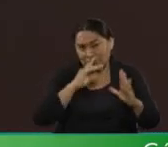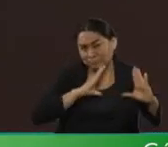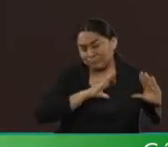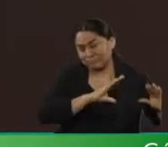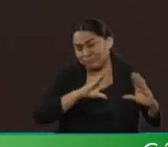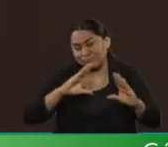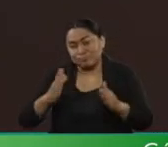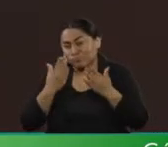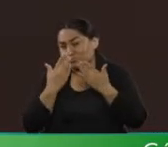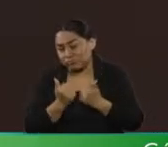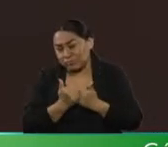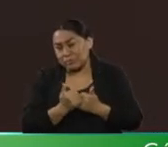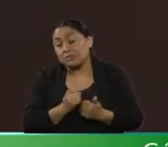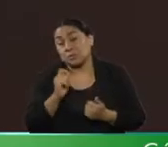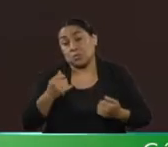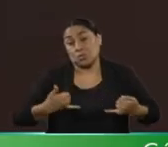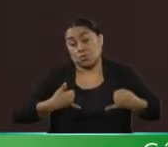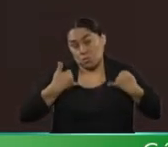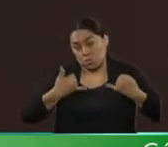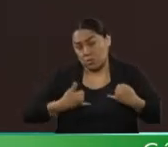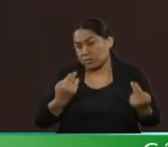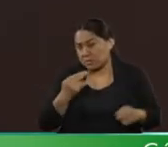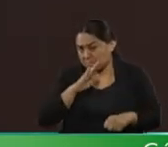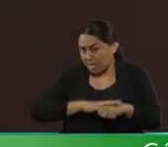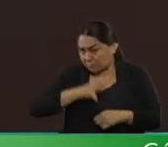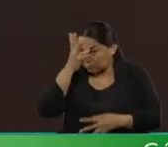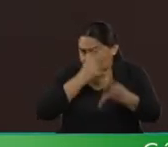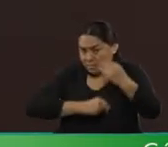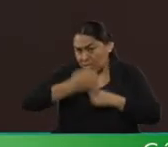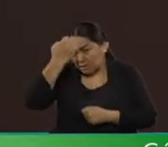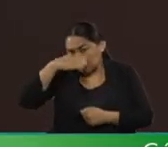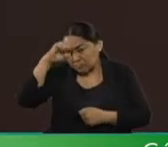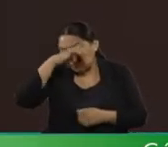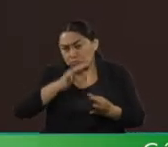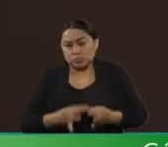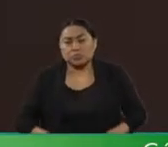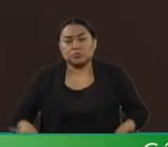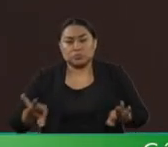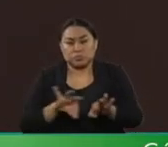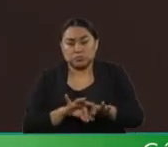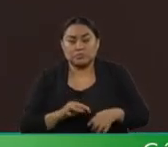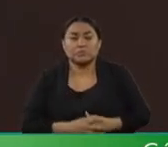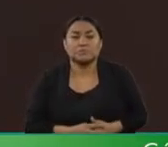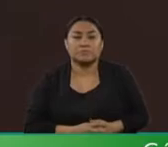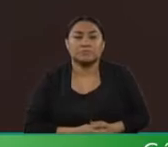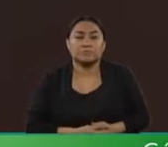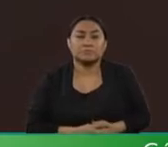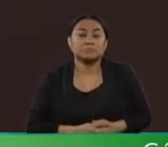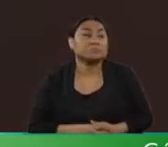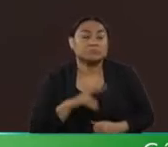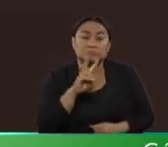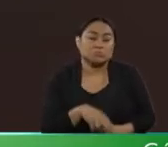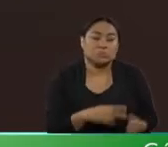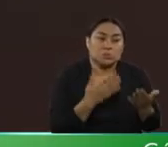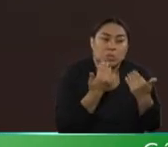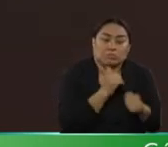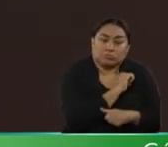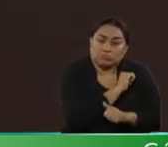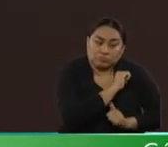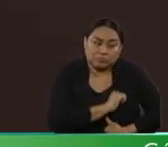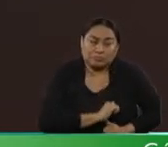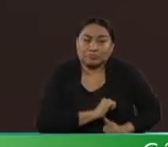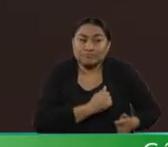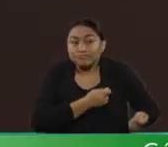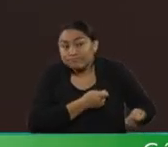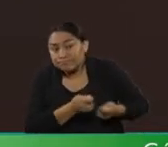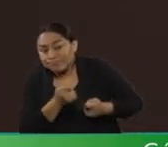capacitación para que los jóvenes adquieran experiencia laboral relevante en general no existe una coordinación entre las